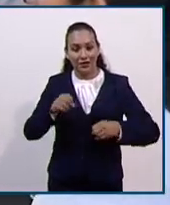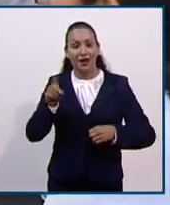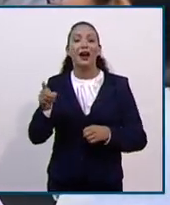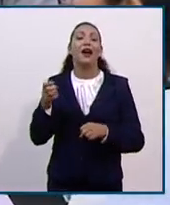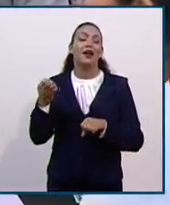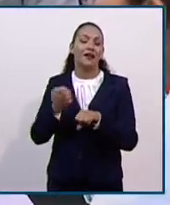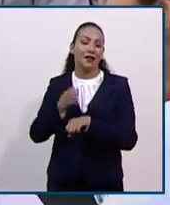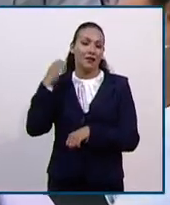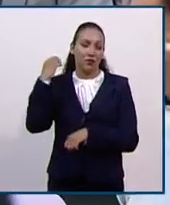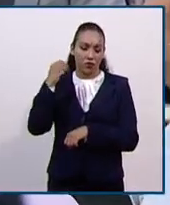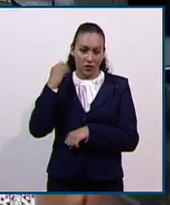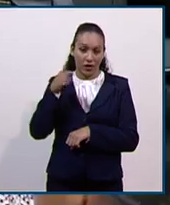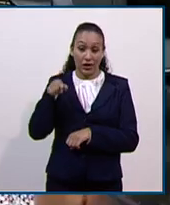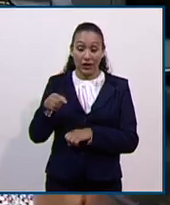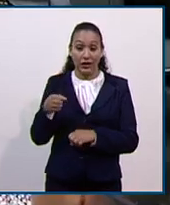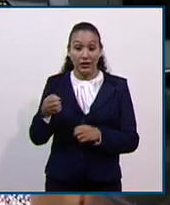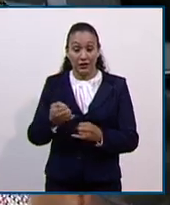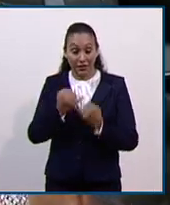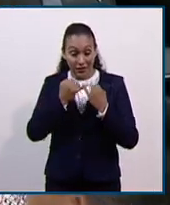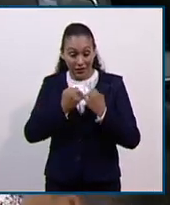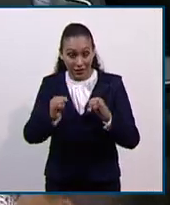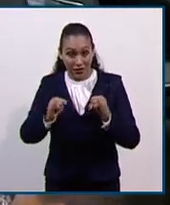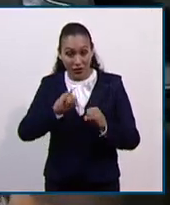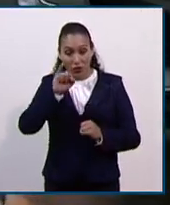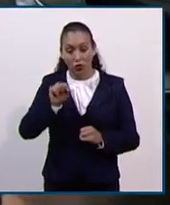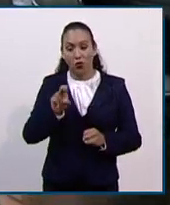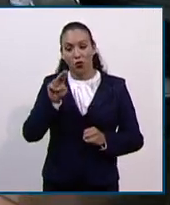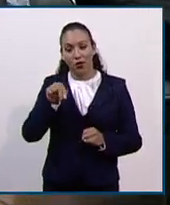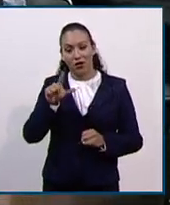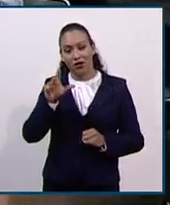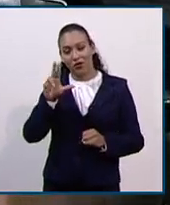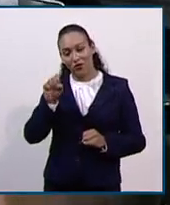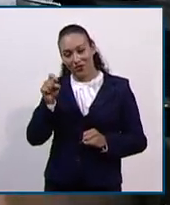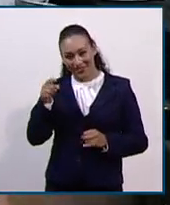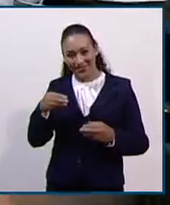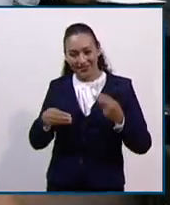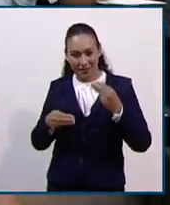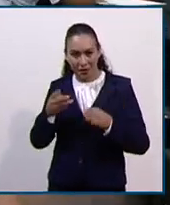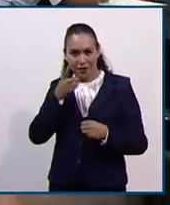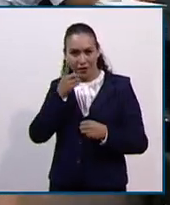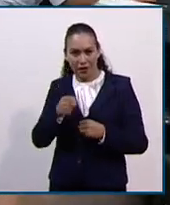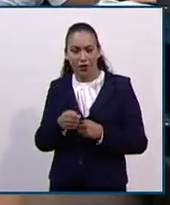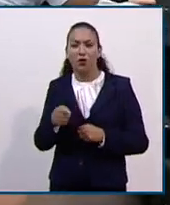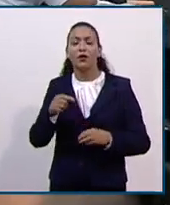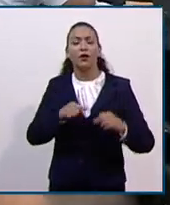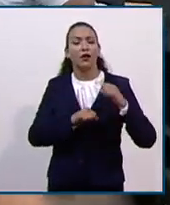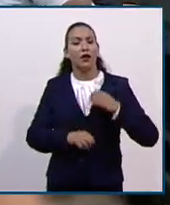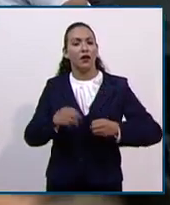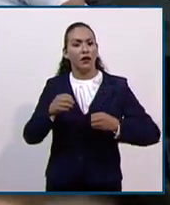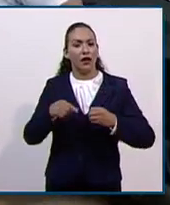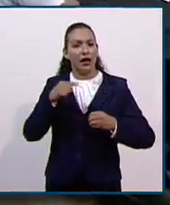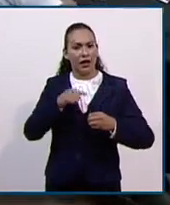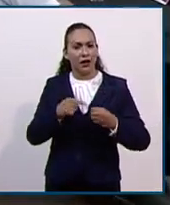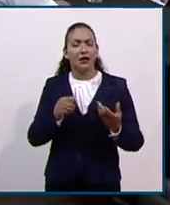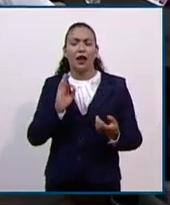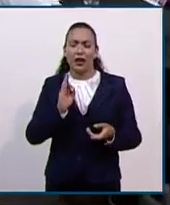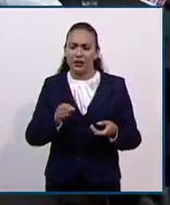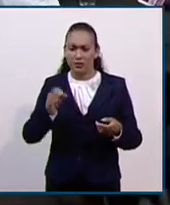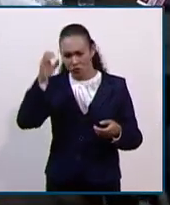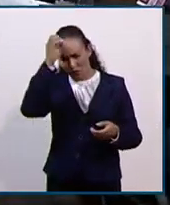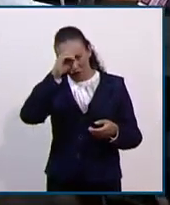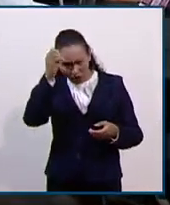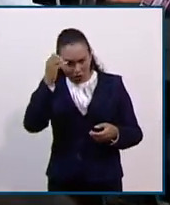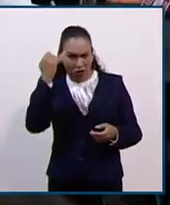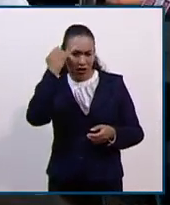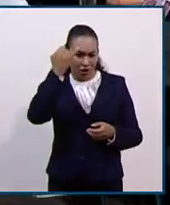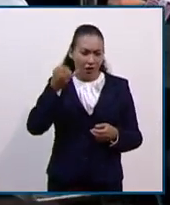En la ceremonia inaugural, el ministro Juan Luis González Alcántara Carrancá aseguró que el Poder Judicial Federal está abierto a las críticas y a las voces